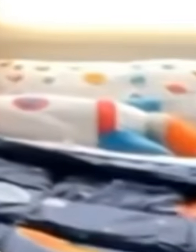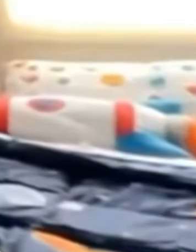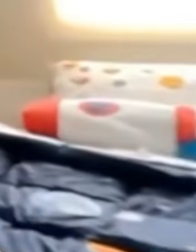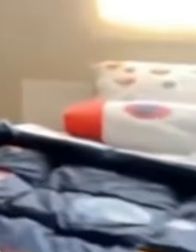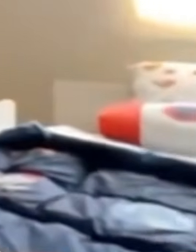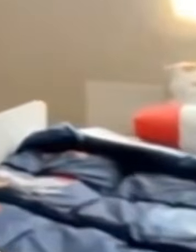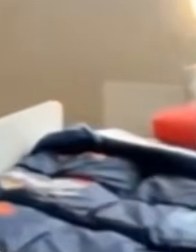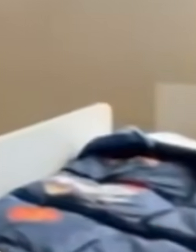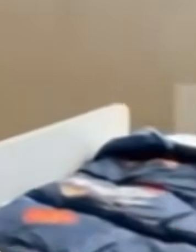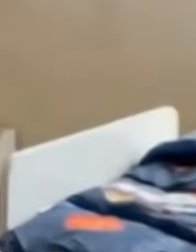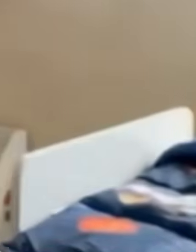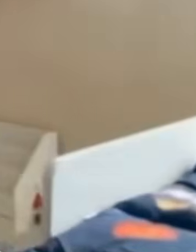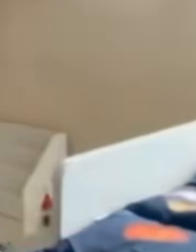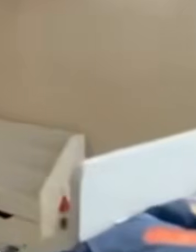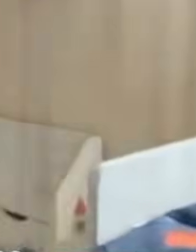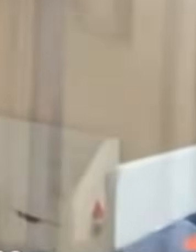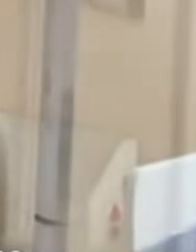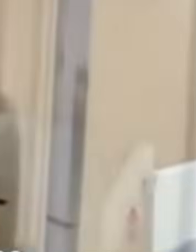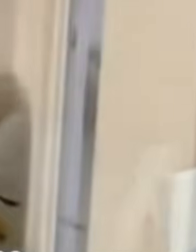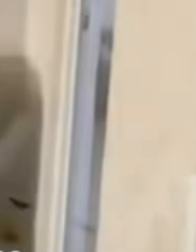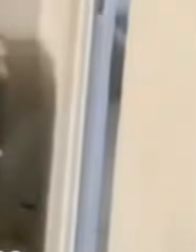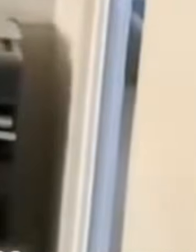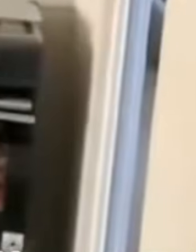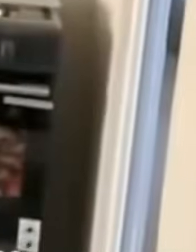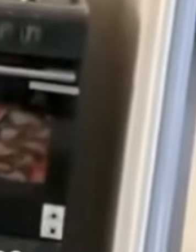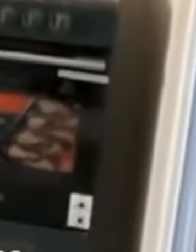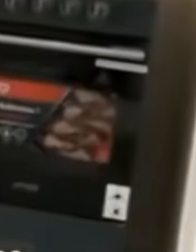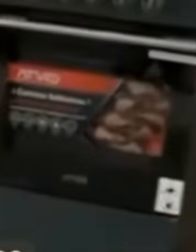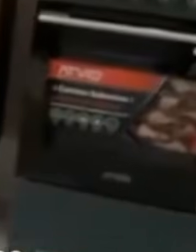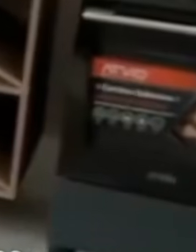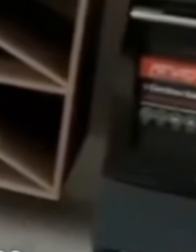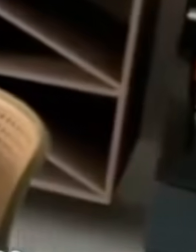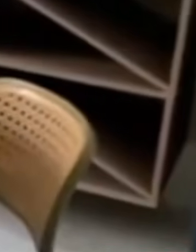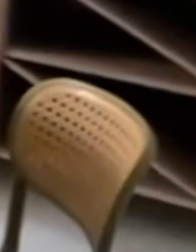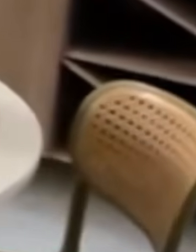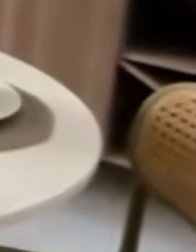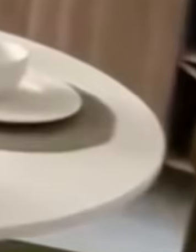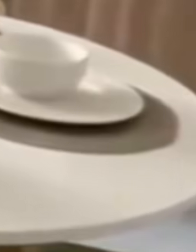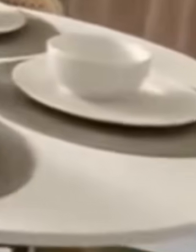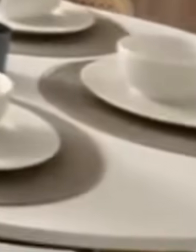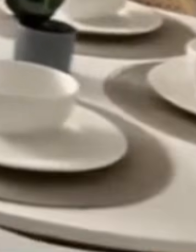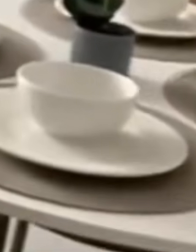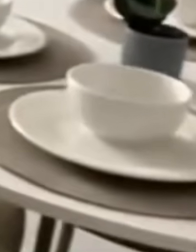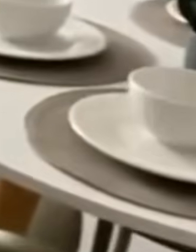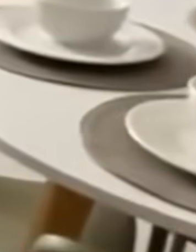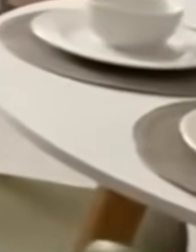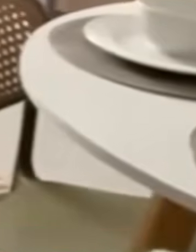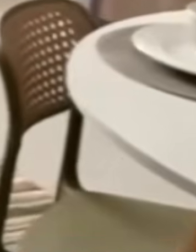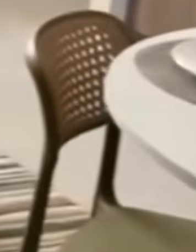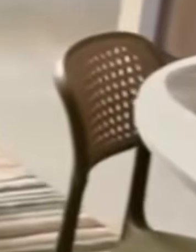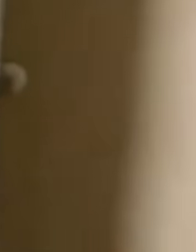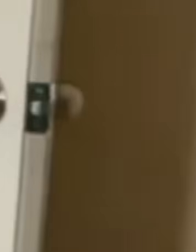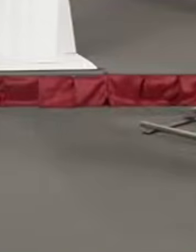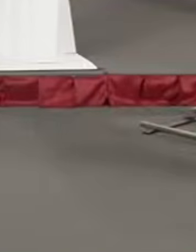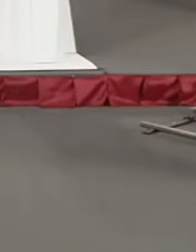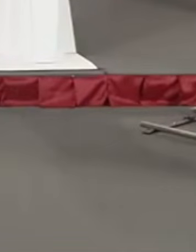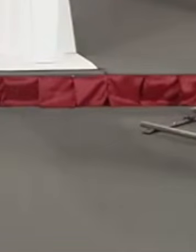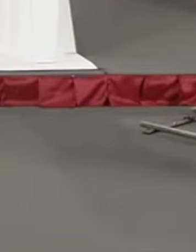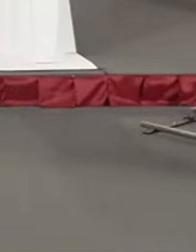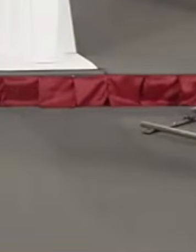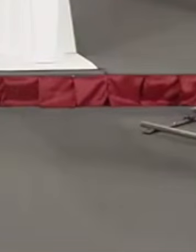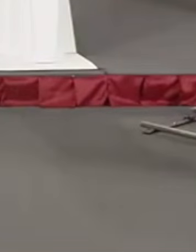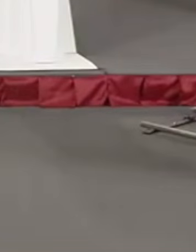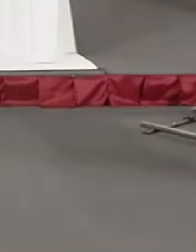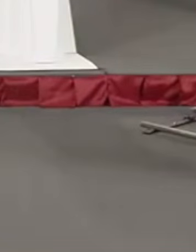1.200.000 viviendas en el sexenio para quien menos tiene, para quien gane entre 1 y 2 salarios mínimos, y hoy